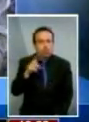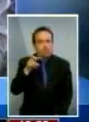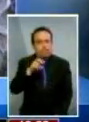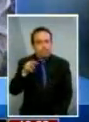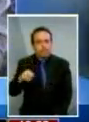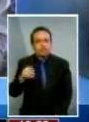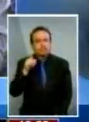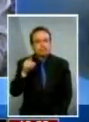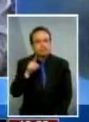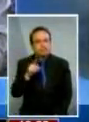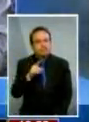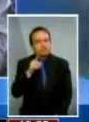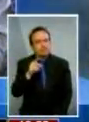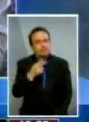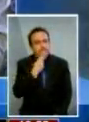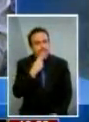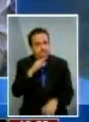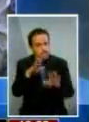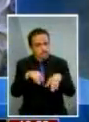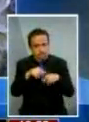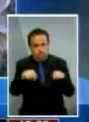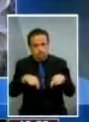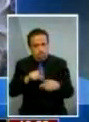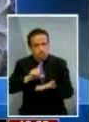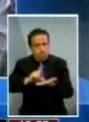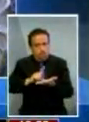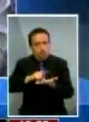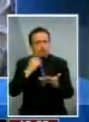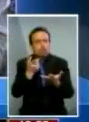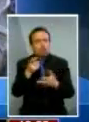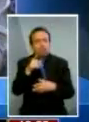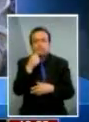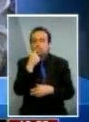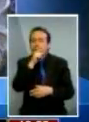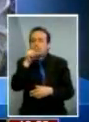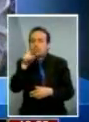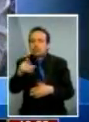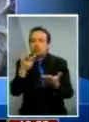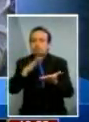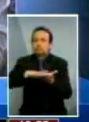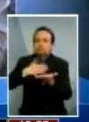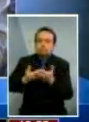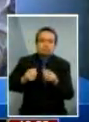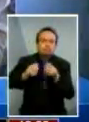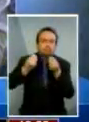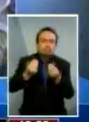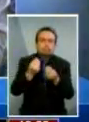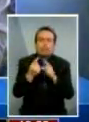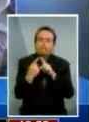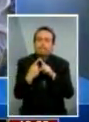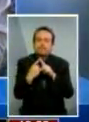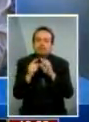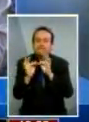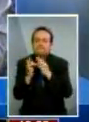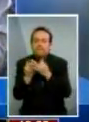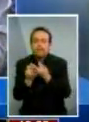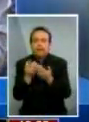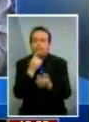padres. ¿Usted sigue viviendo en la zona? ¿Cómo ha sido este año también en el plano personal y familiar?